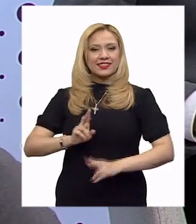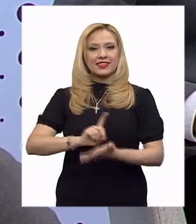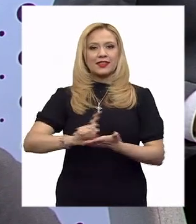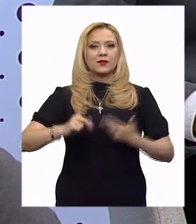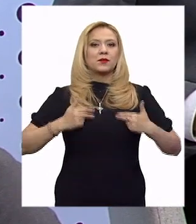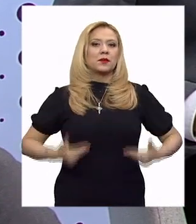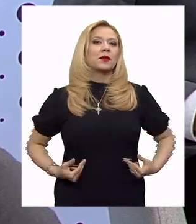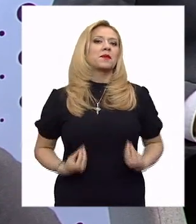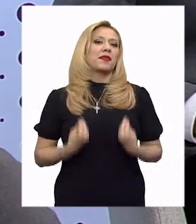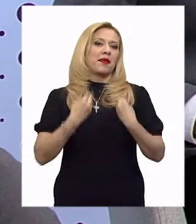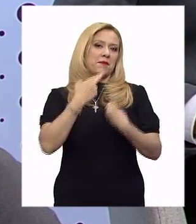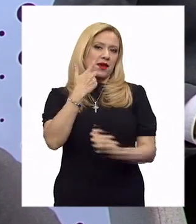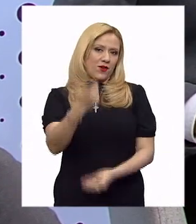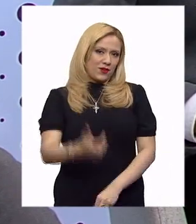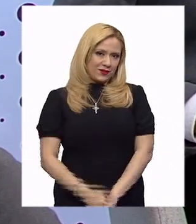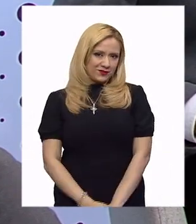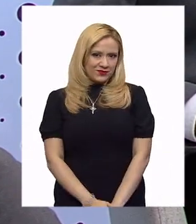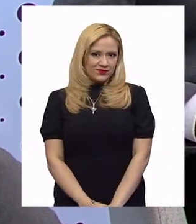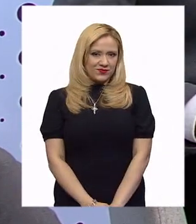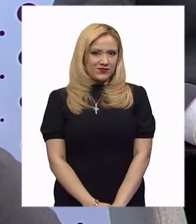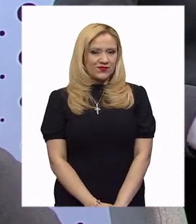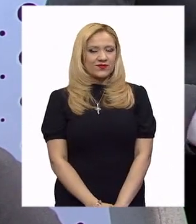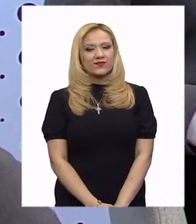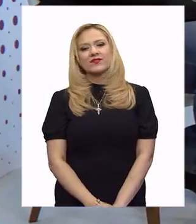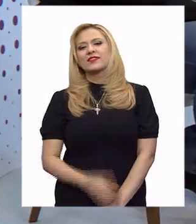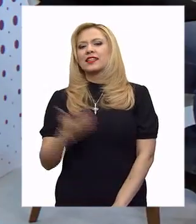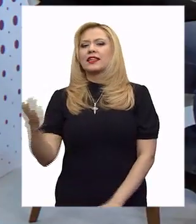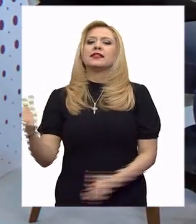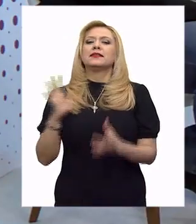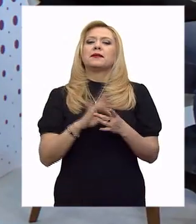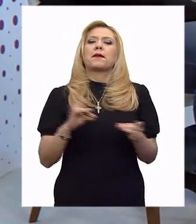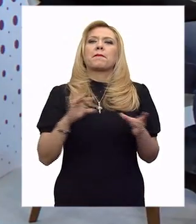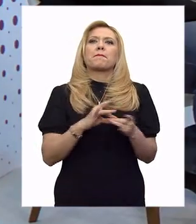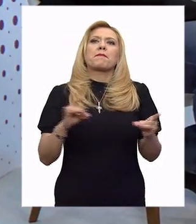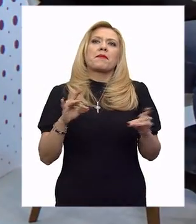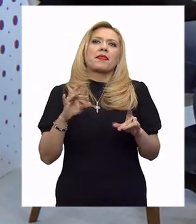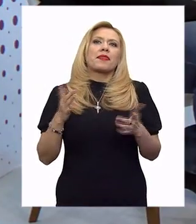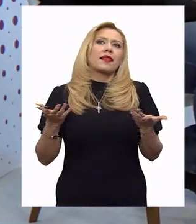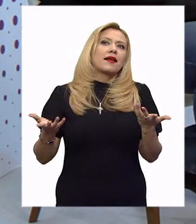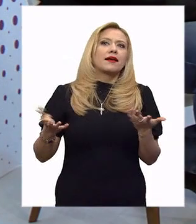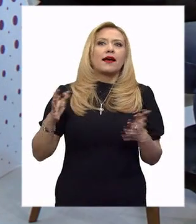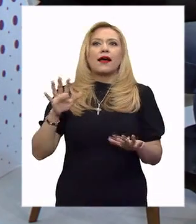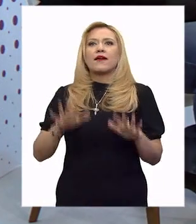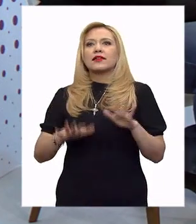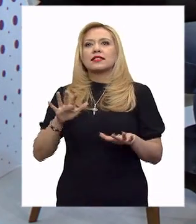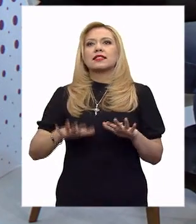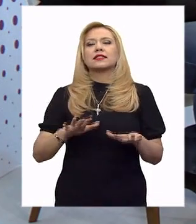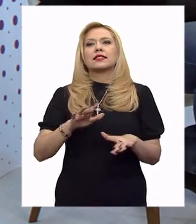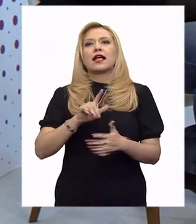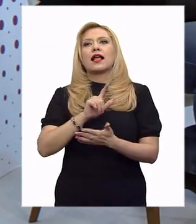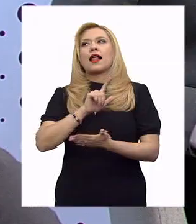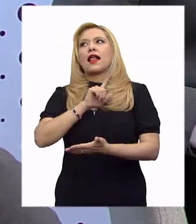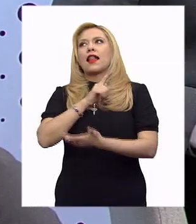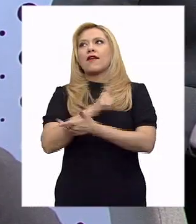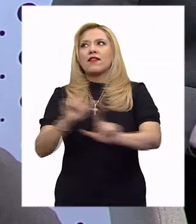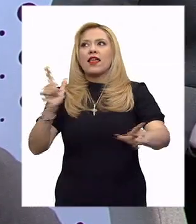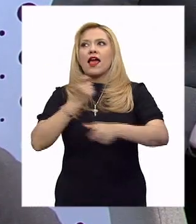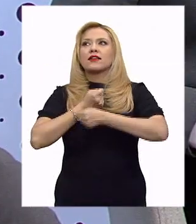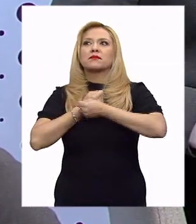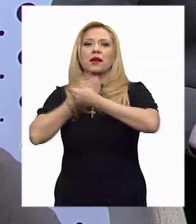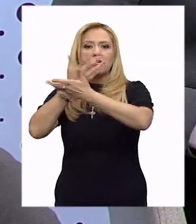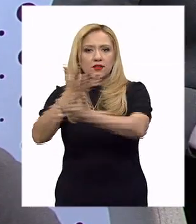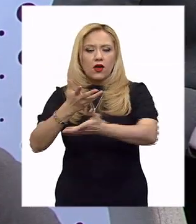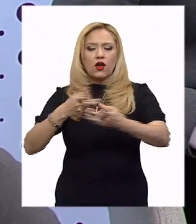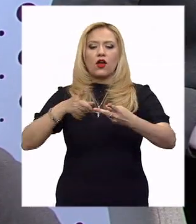mejor. Claro. Sara, ahí hay también, por ejemplo, involucrados a veces derechos como la libertad de expresión o el derecho